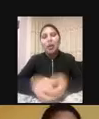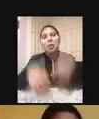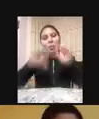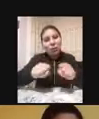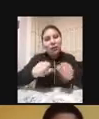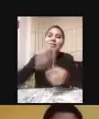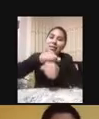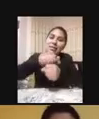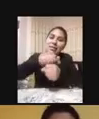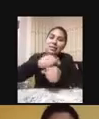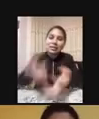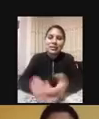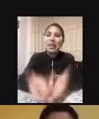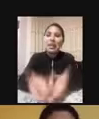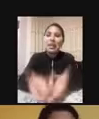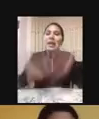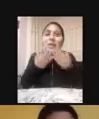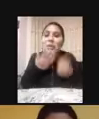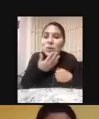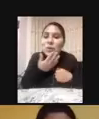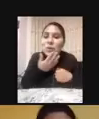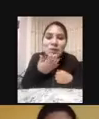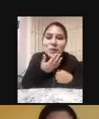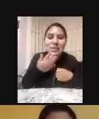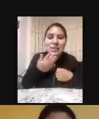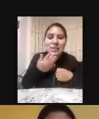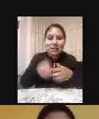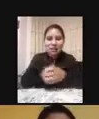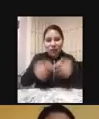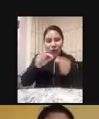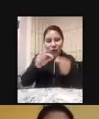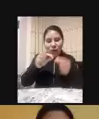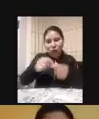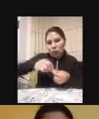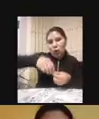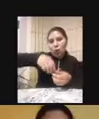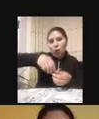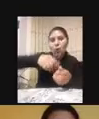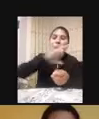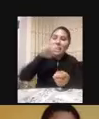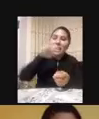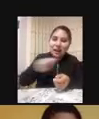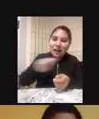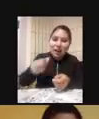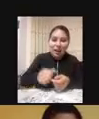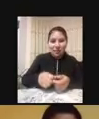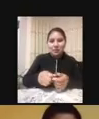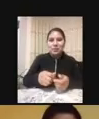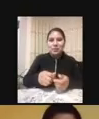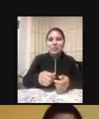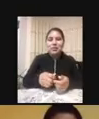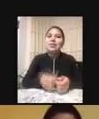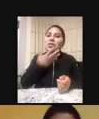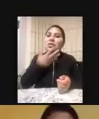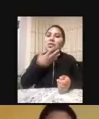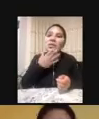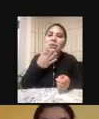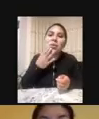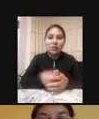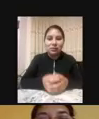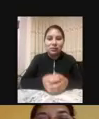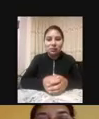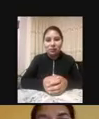El coloreado o realizar trazos gruesos, ya sea con lápices, con marcadores, que también nos permite hacer este tipo de pinza, que es la que